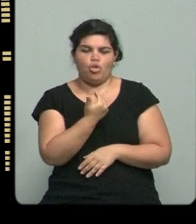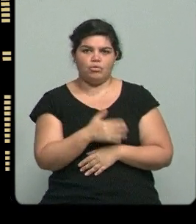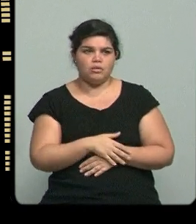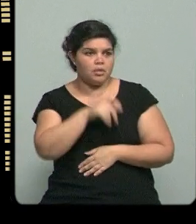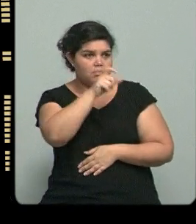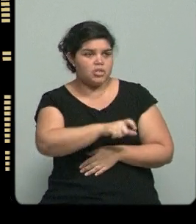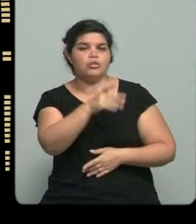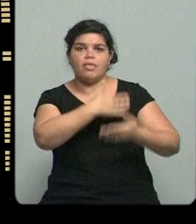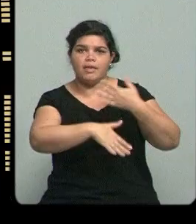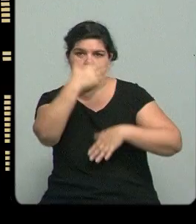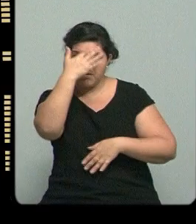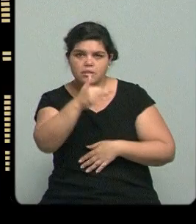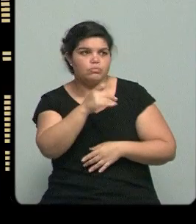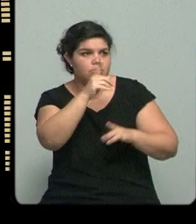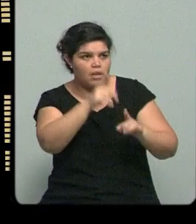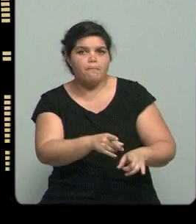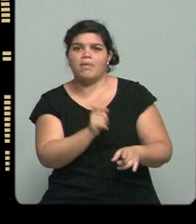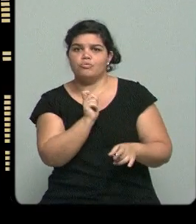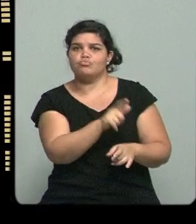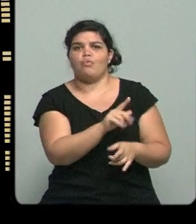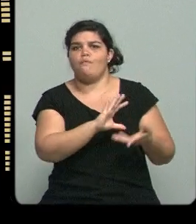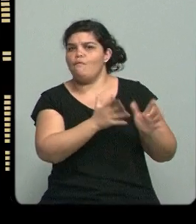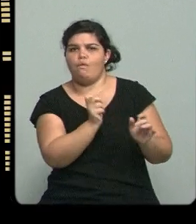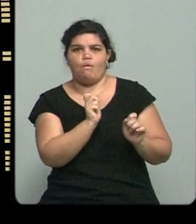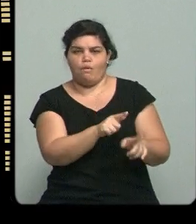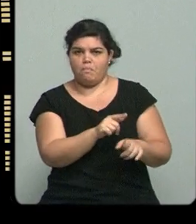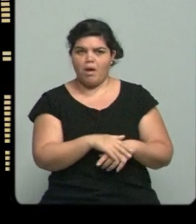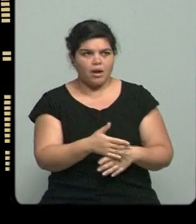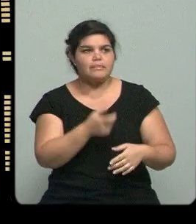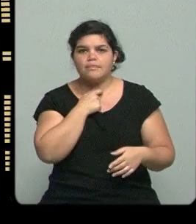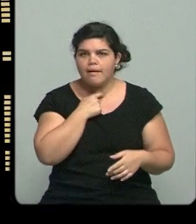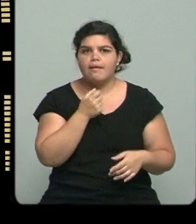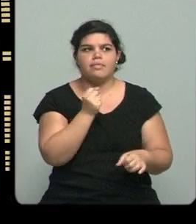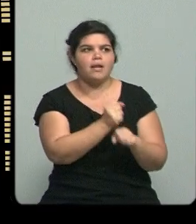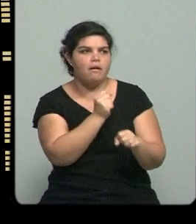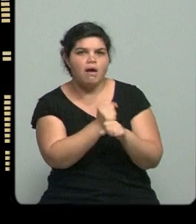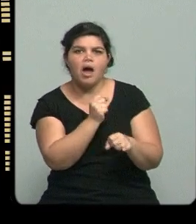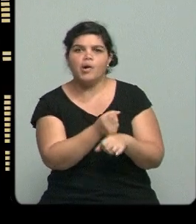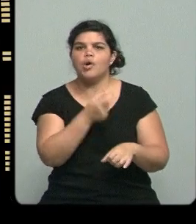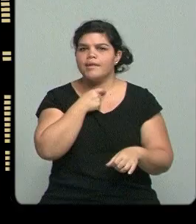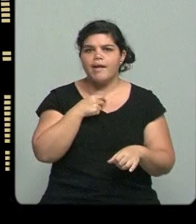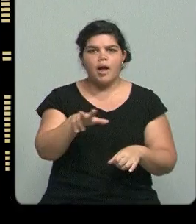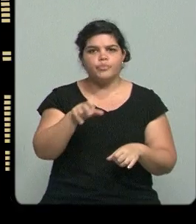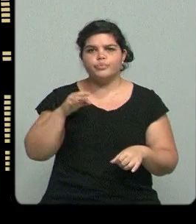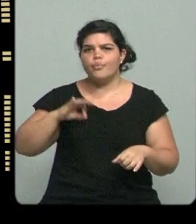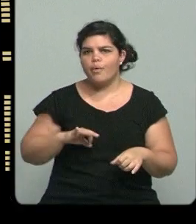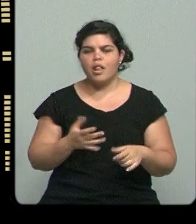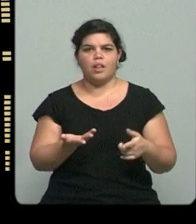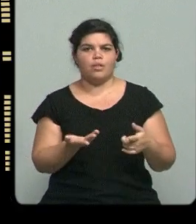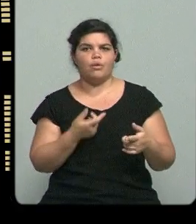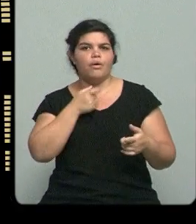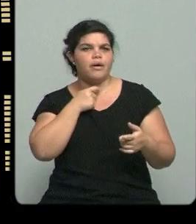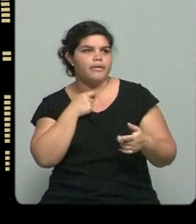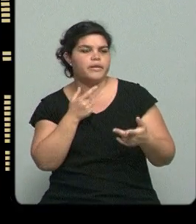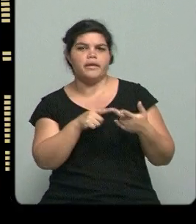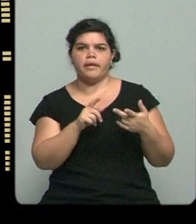con discapacidad intelectual no están exentas de querer poder trabajar, poder tener sus ingresos, para